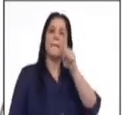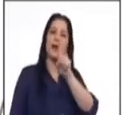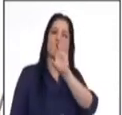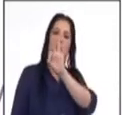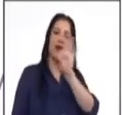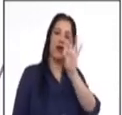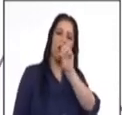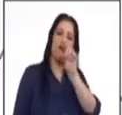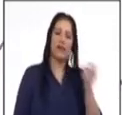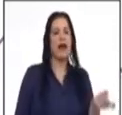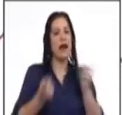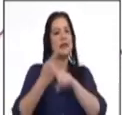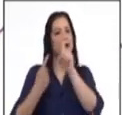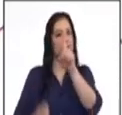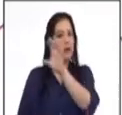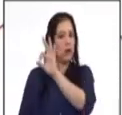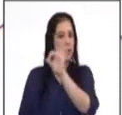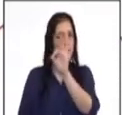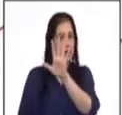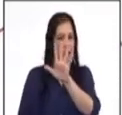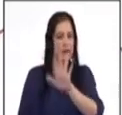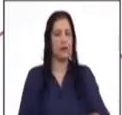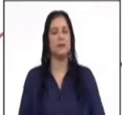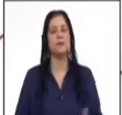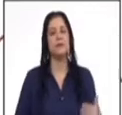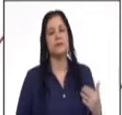y 1995?